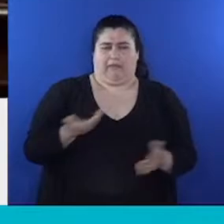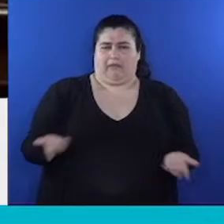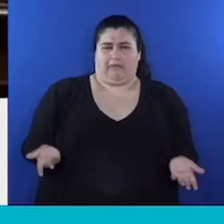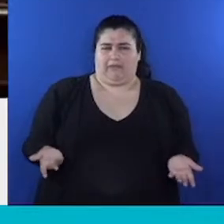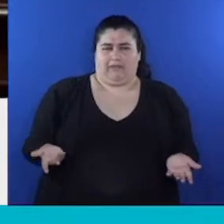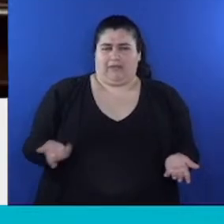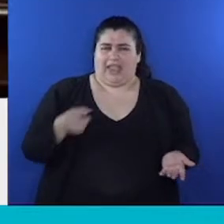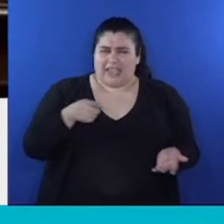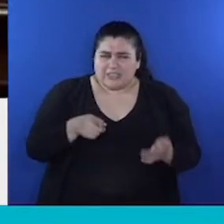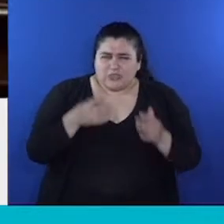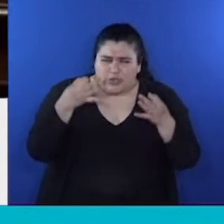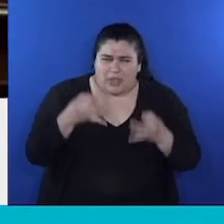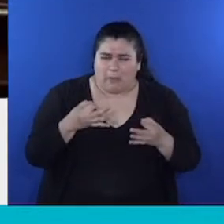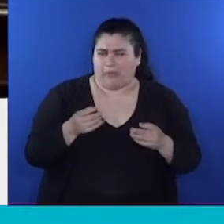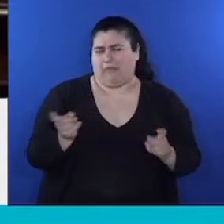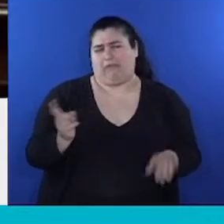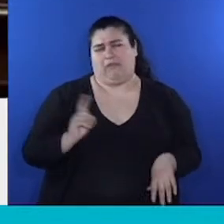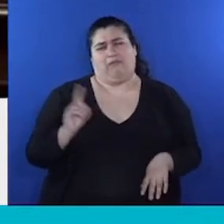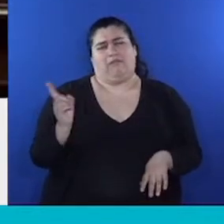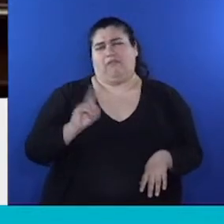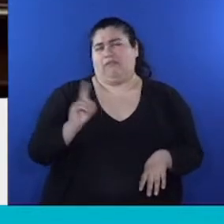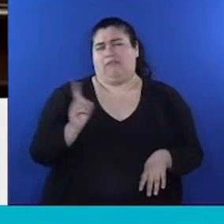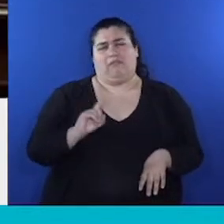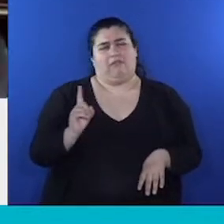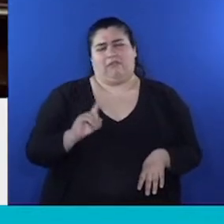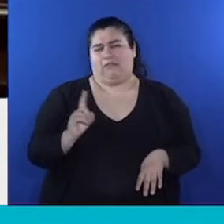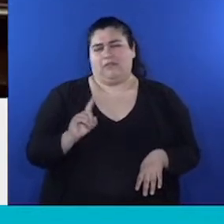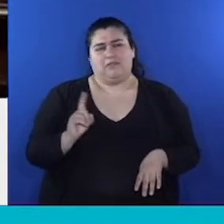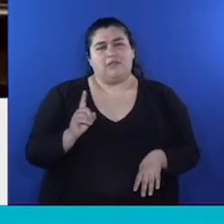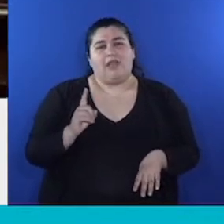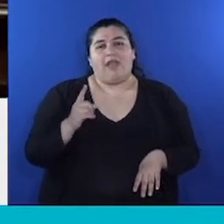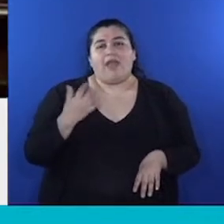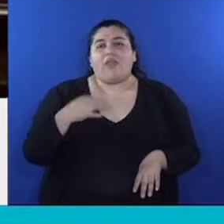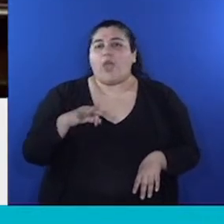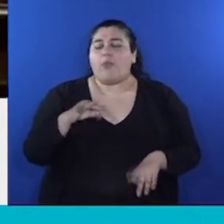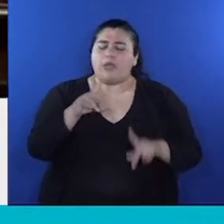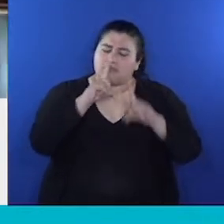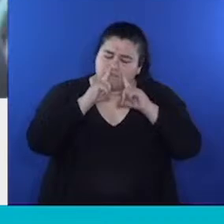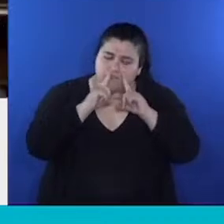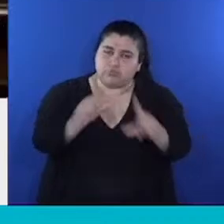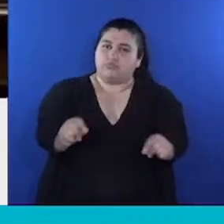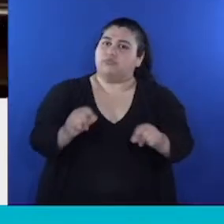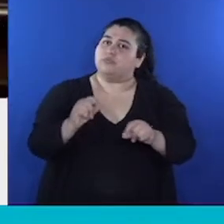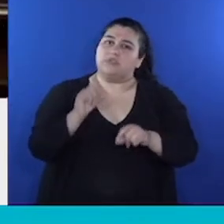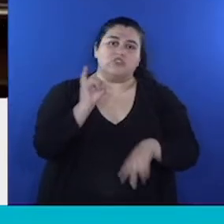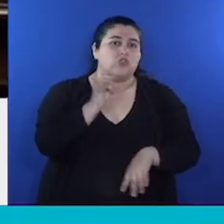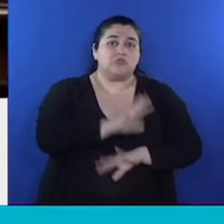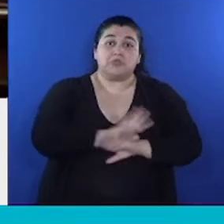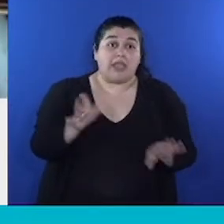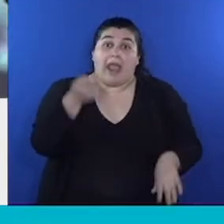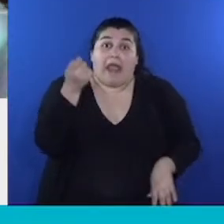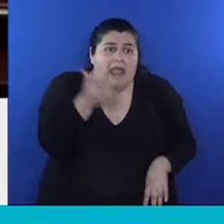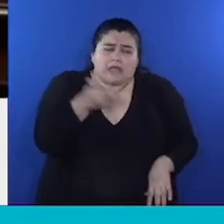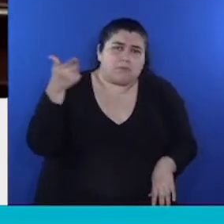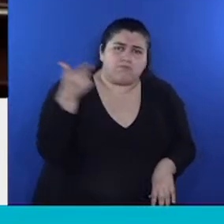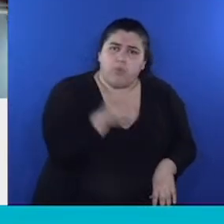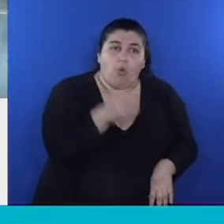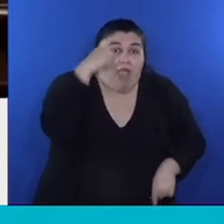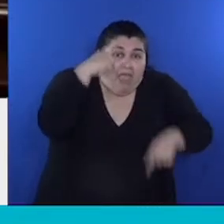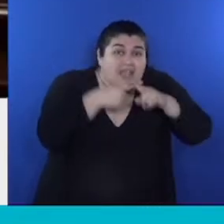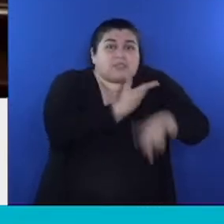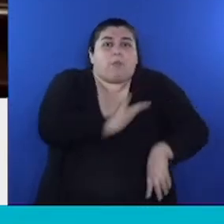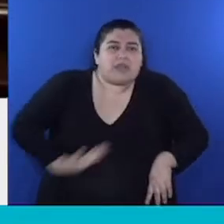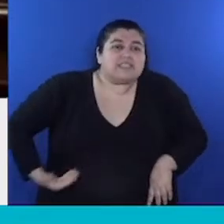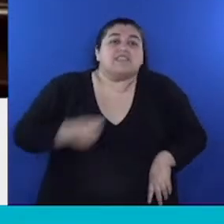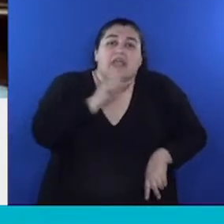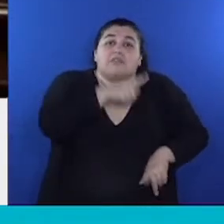Eso no está bien, no puede funcionar así. Tiene que ser espontáneo el repudio. Hubo un intento de asesinato a una expresidenta